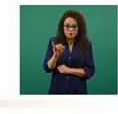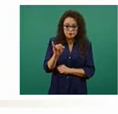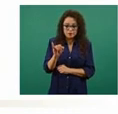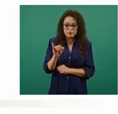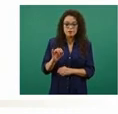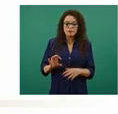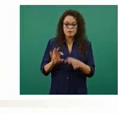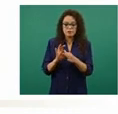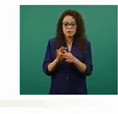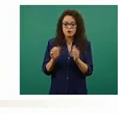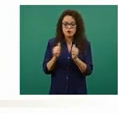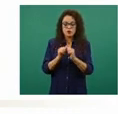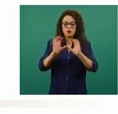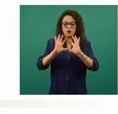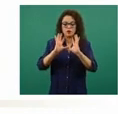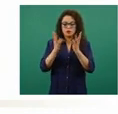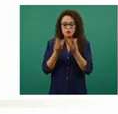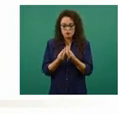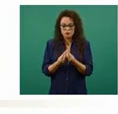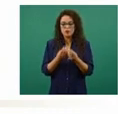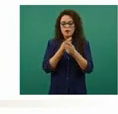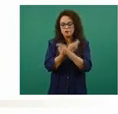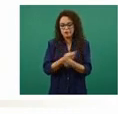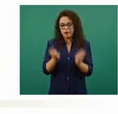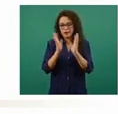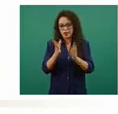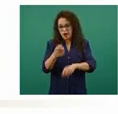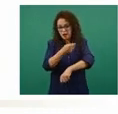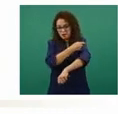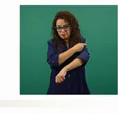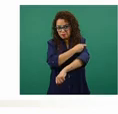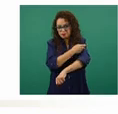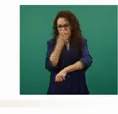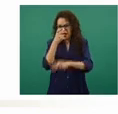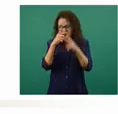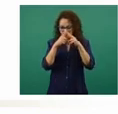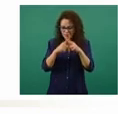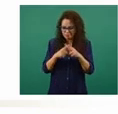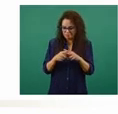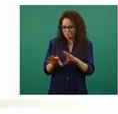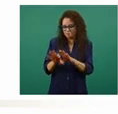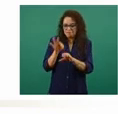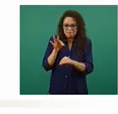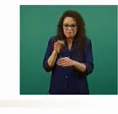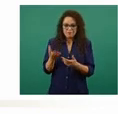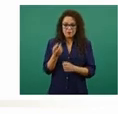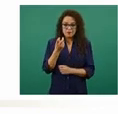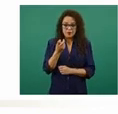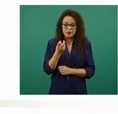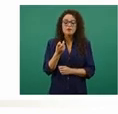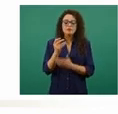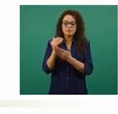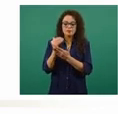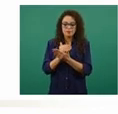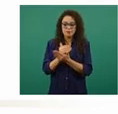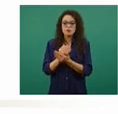en función de la totalidad de dosis que se han aplicado, y esto para el día de hoy continúa en una